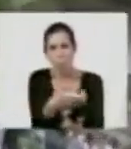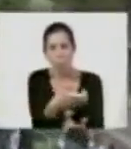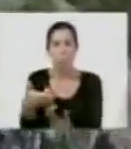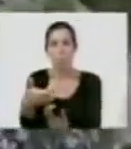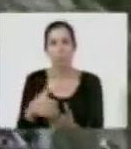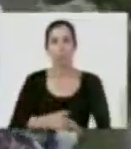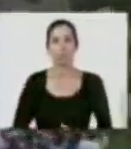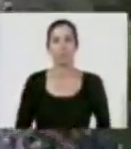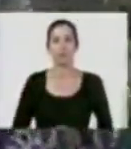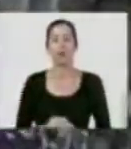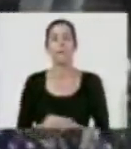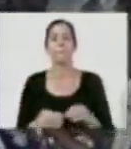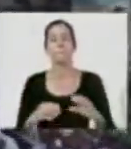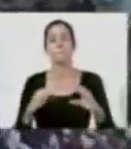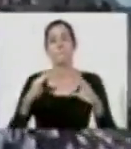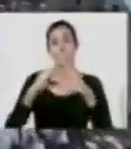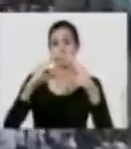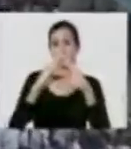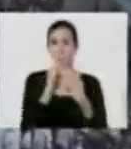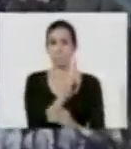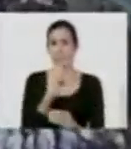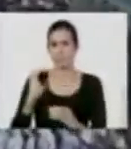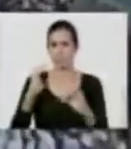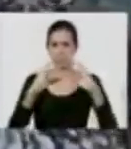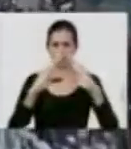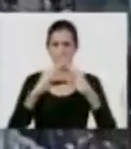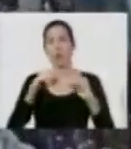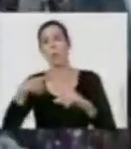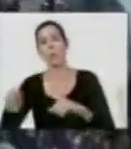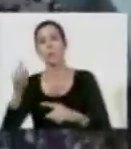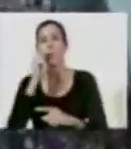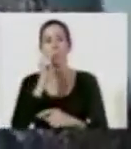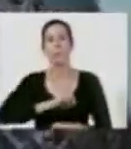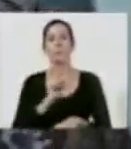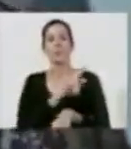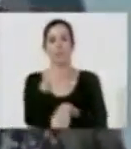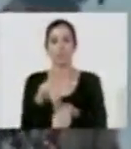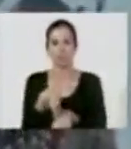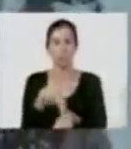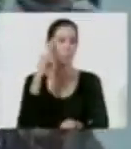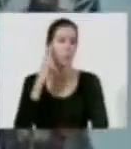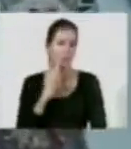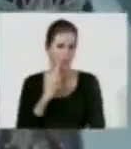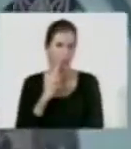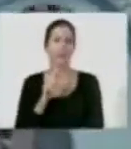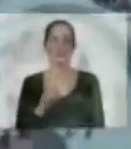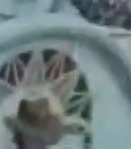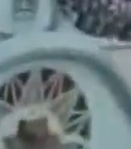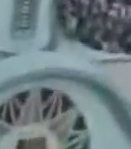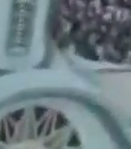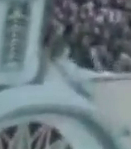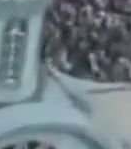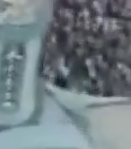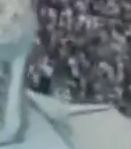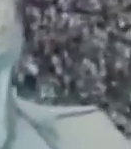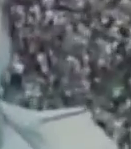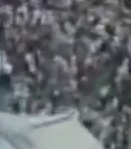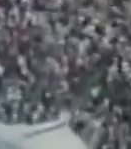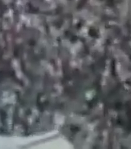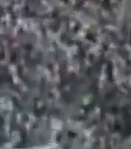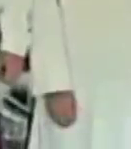Nacional, y el comisario Francisco Ruiz, de la Policía Nacional Bolivariana. Todos en forma conjunta,